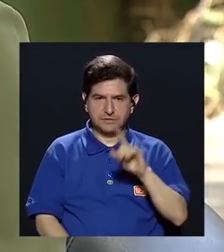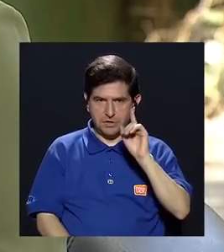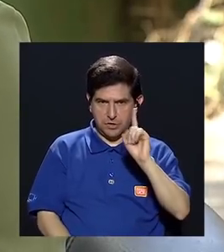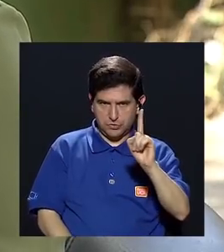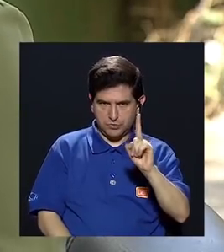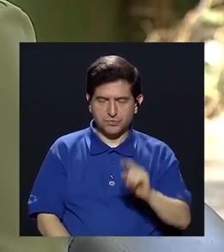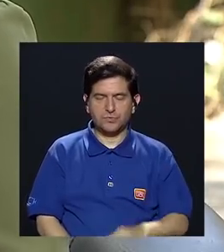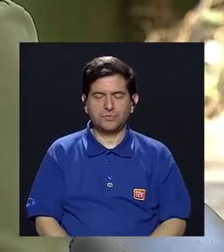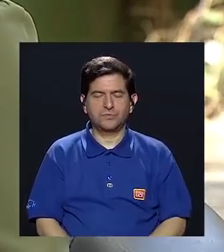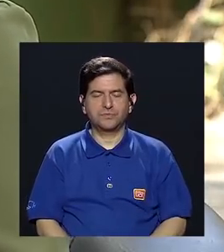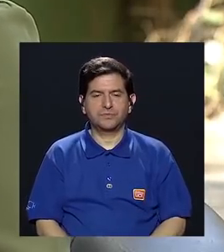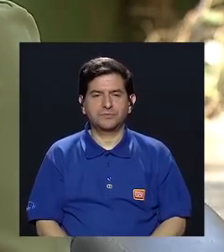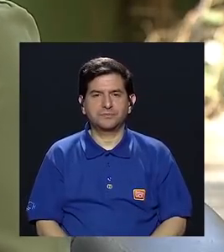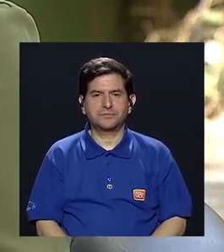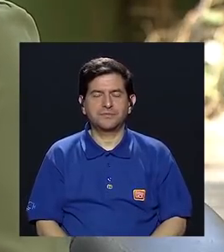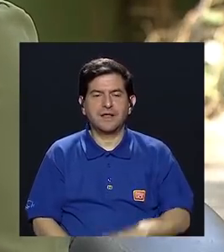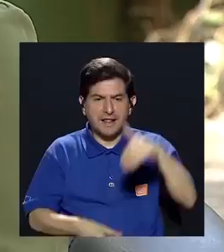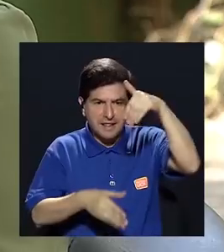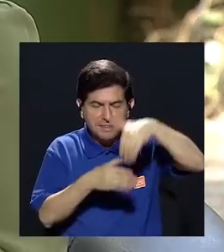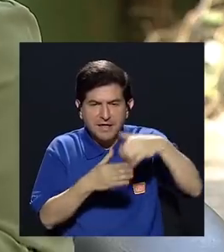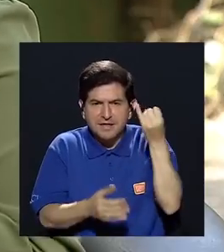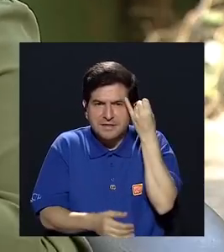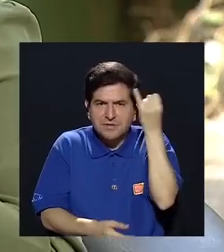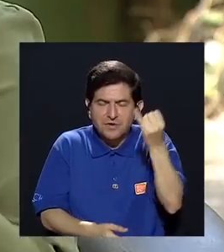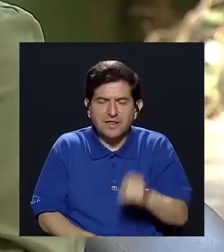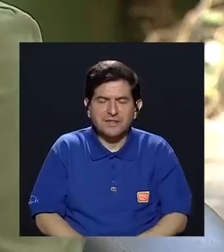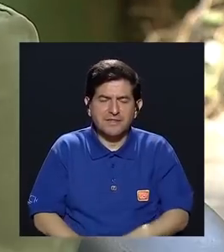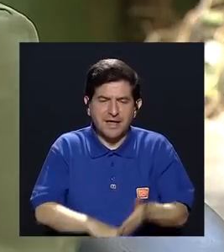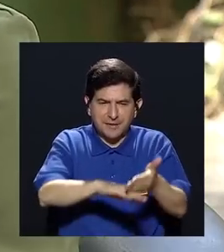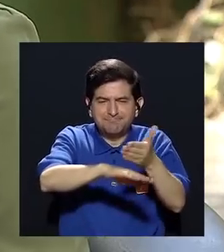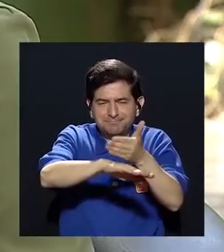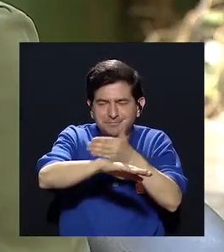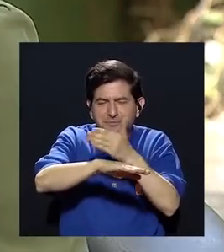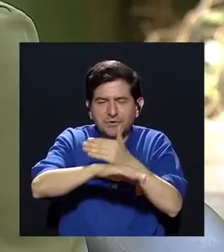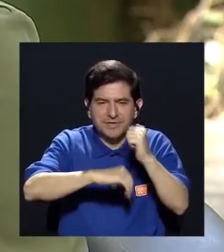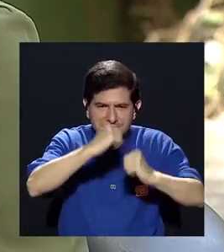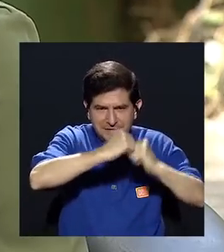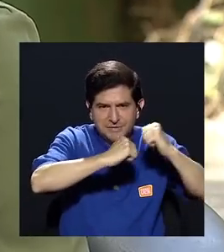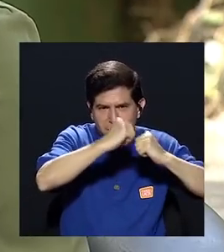una. Entonces está dentro de toda la iniciativa mejorar eso,